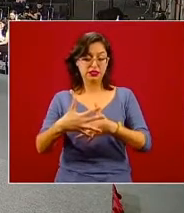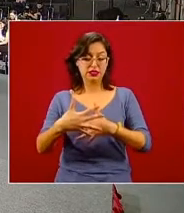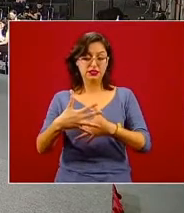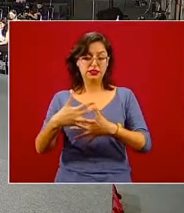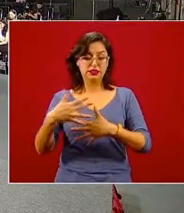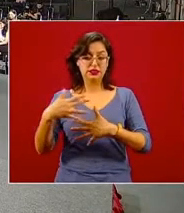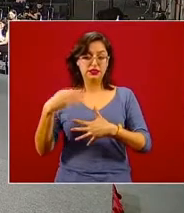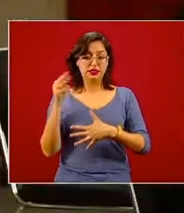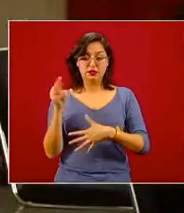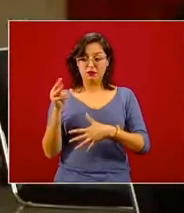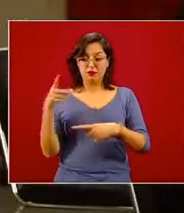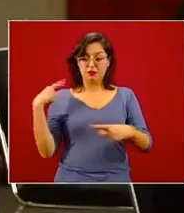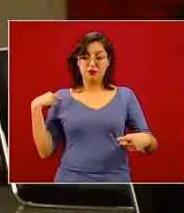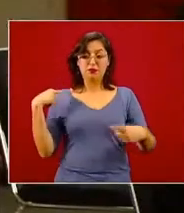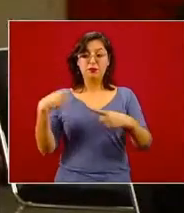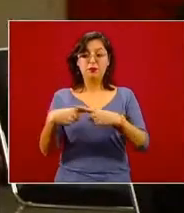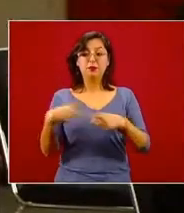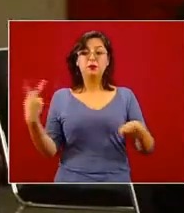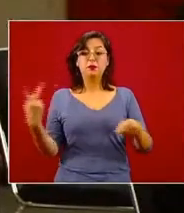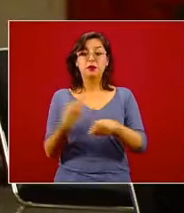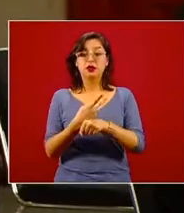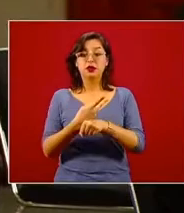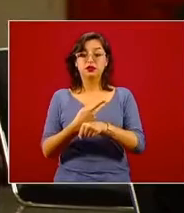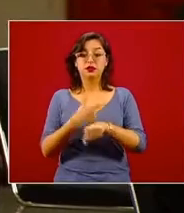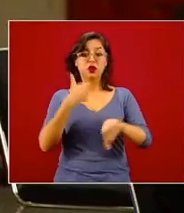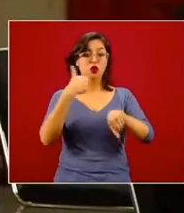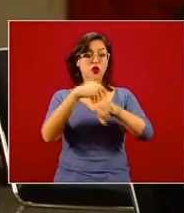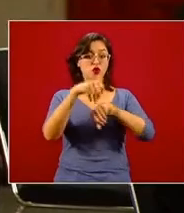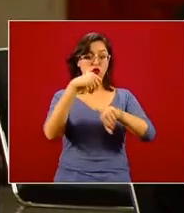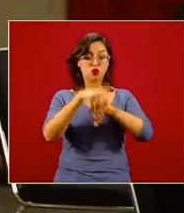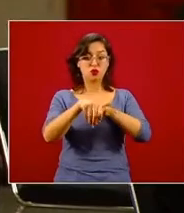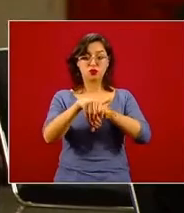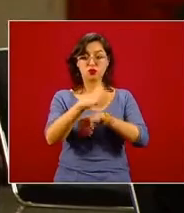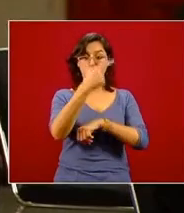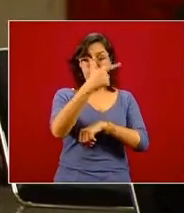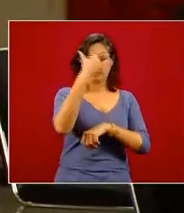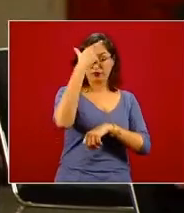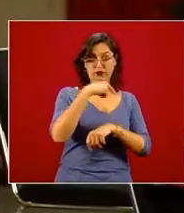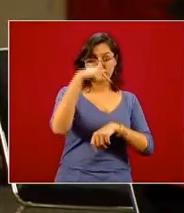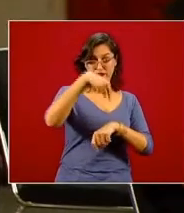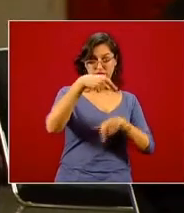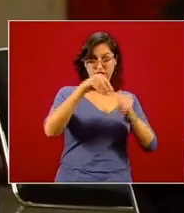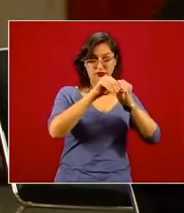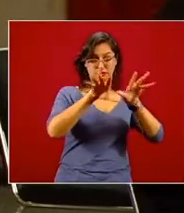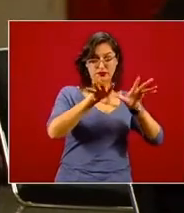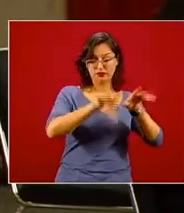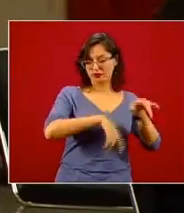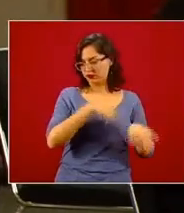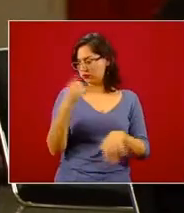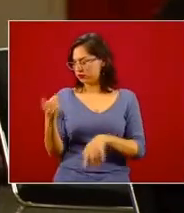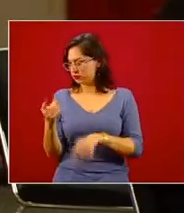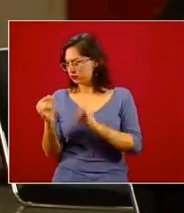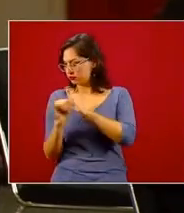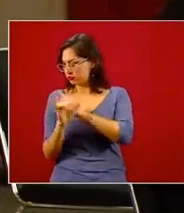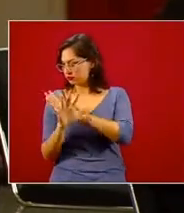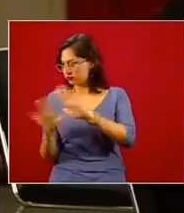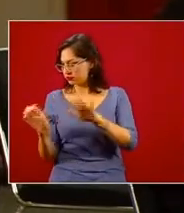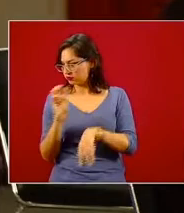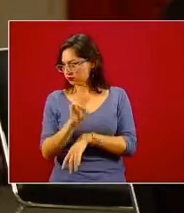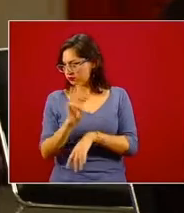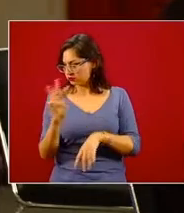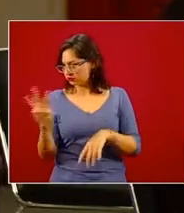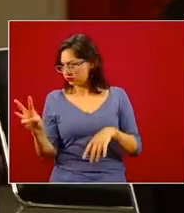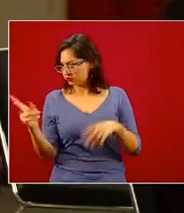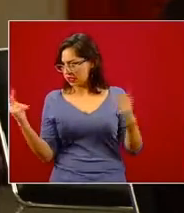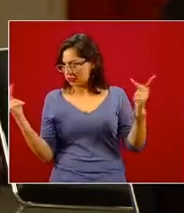last comment echan about the vista database, from coincidiendo the los números de 15th lo que to se da a date, conocer aquí a las 7 de la noche y el corte we've de la seen base de that the datos, es numbers algo that we que